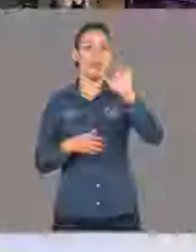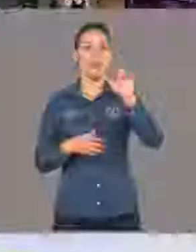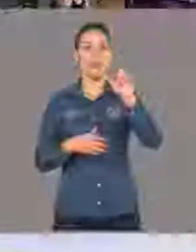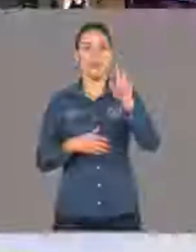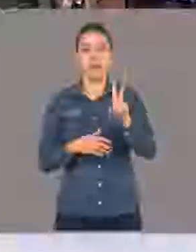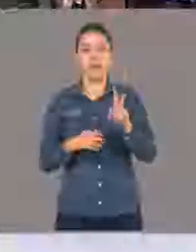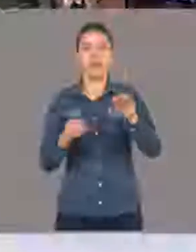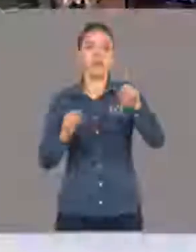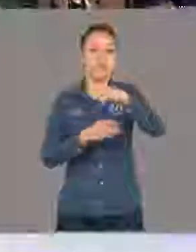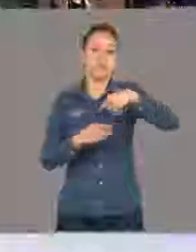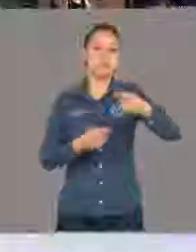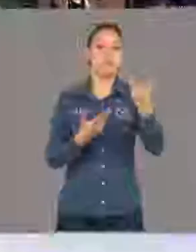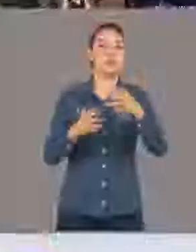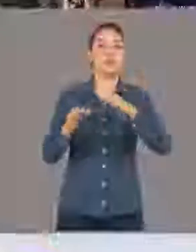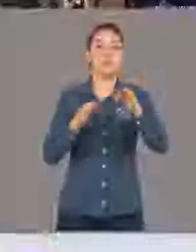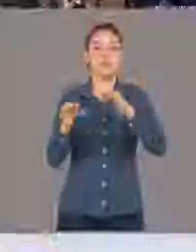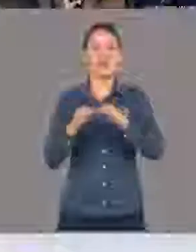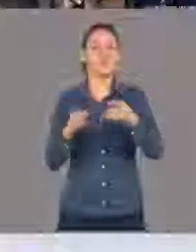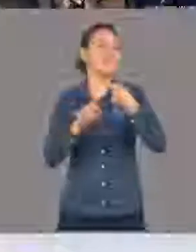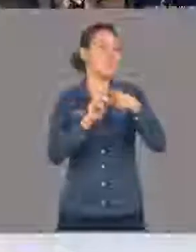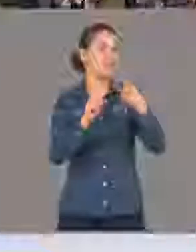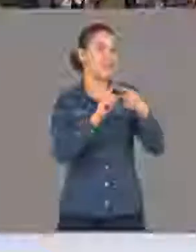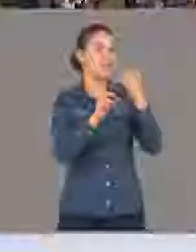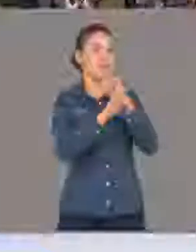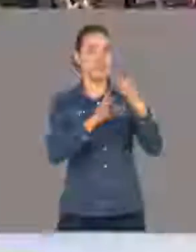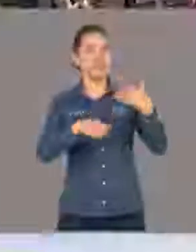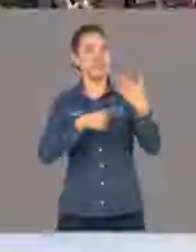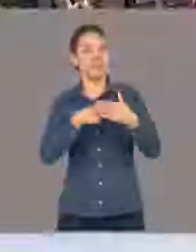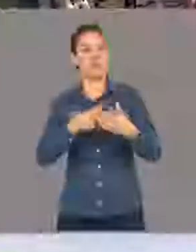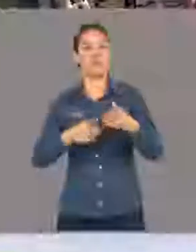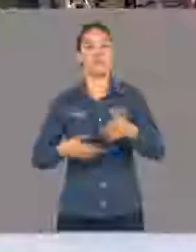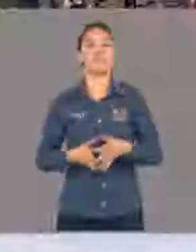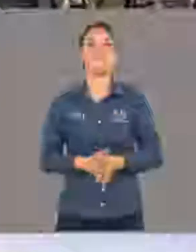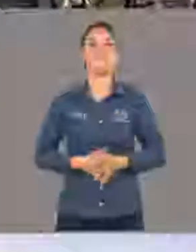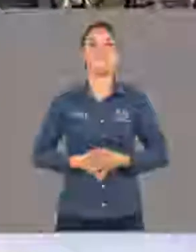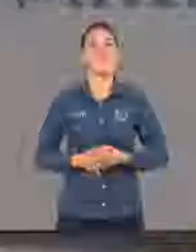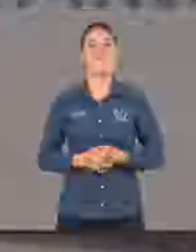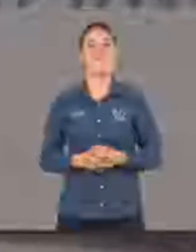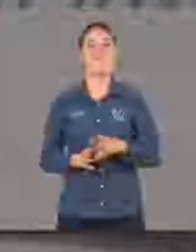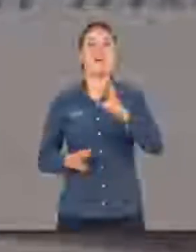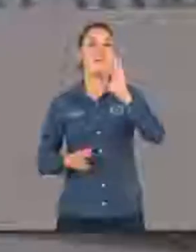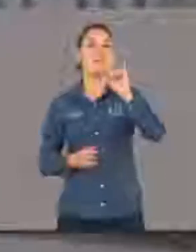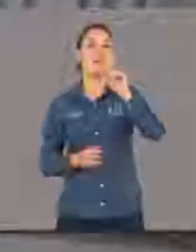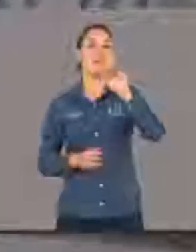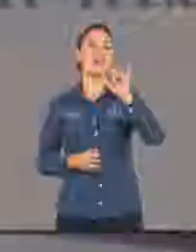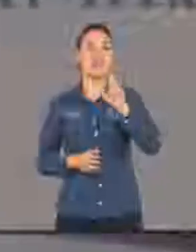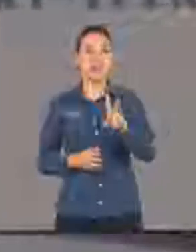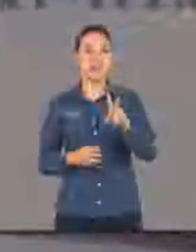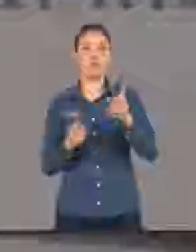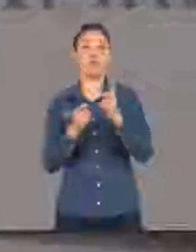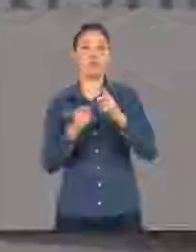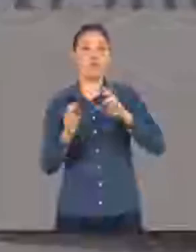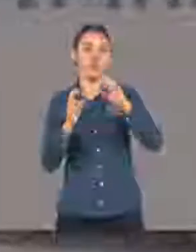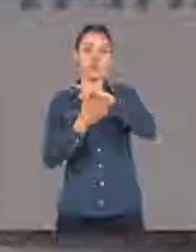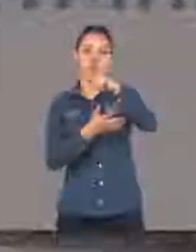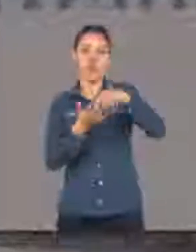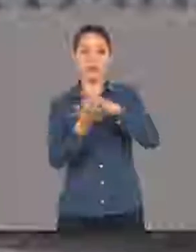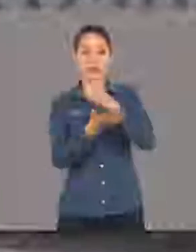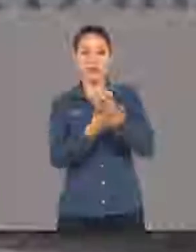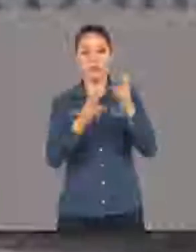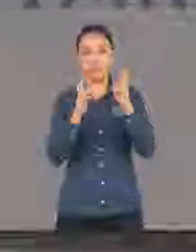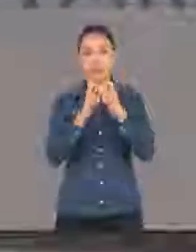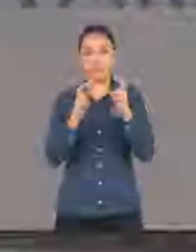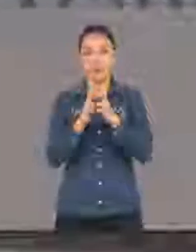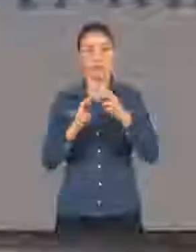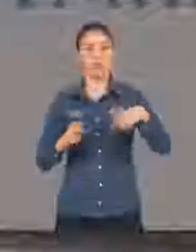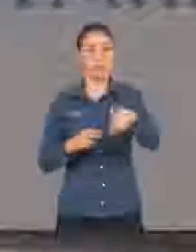el arranque de las actividades en aula entre otras acciones programadas para el presente año La Facultad de Comercio y Administración Tampico de la